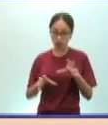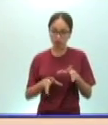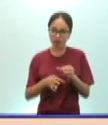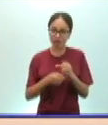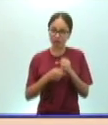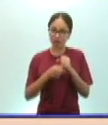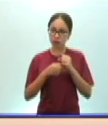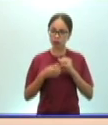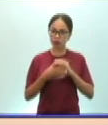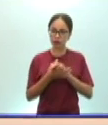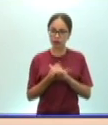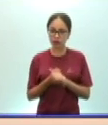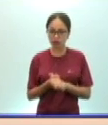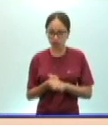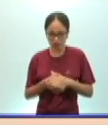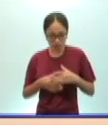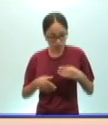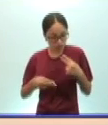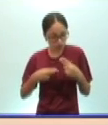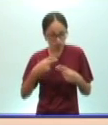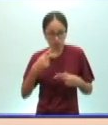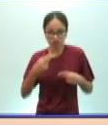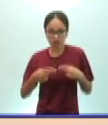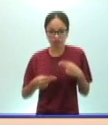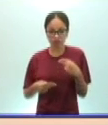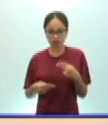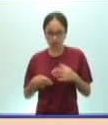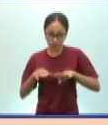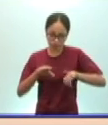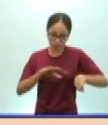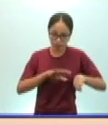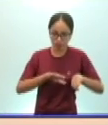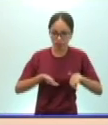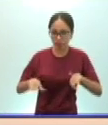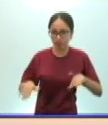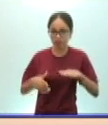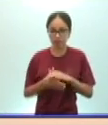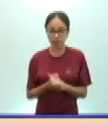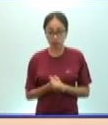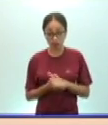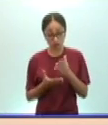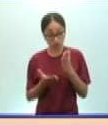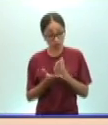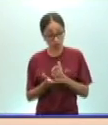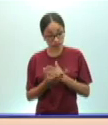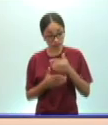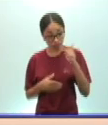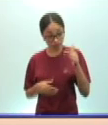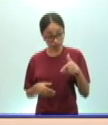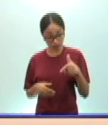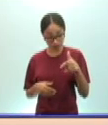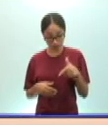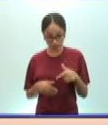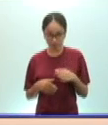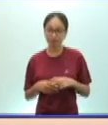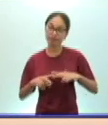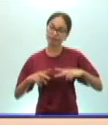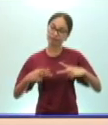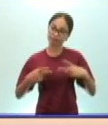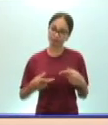qué está pasando, qué operación estamos realizando. Y en la clase de hoy vamos a retomar todos estos